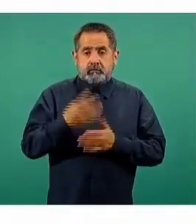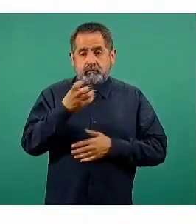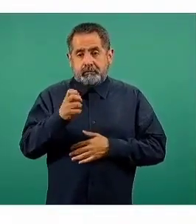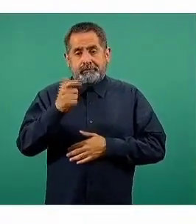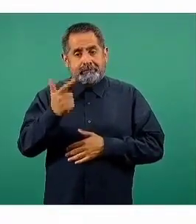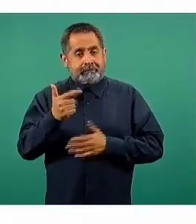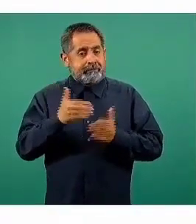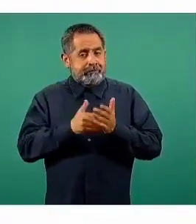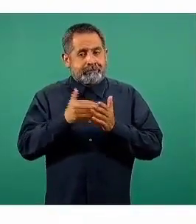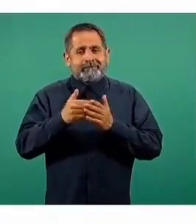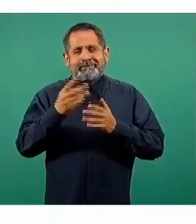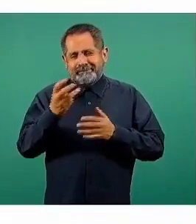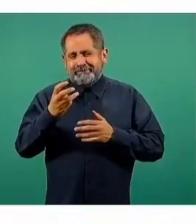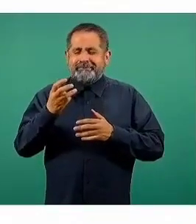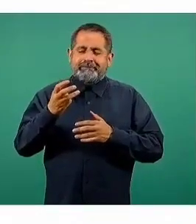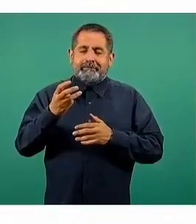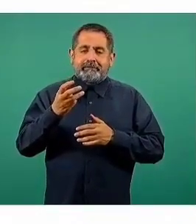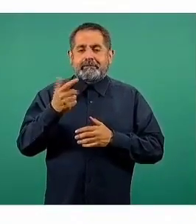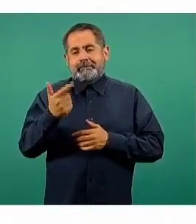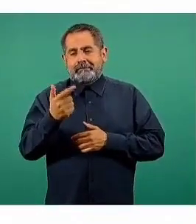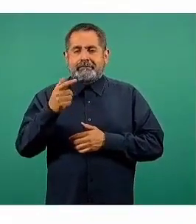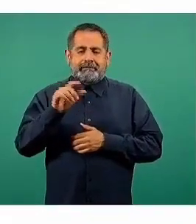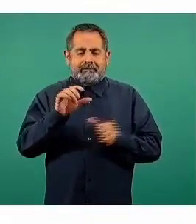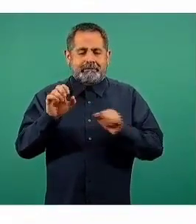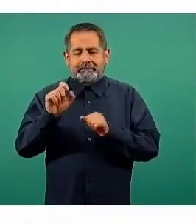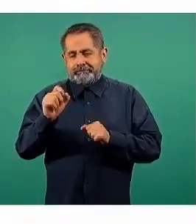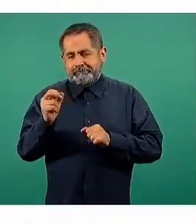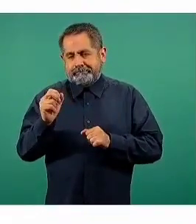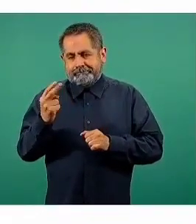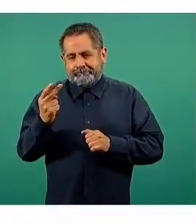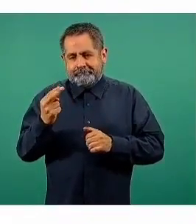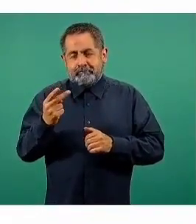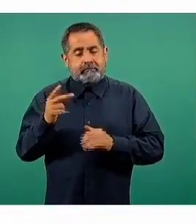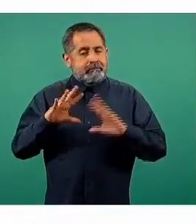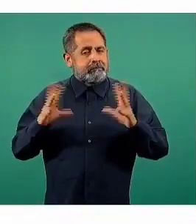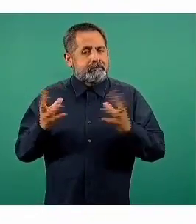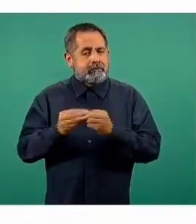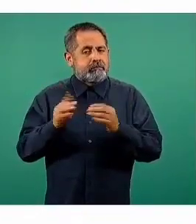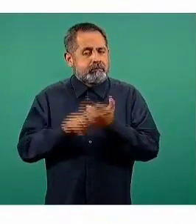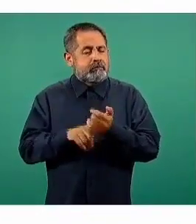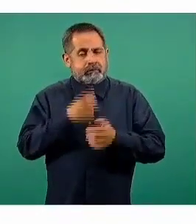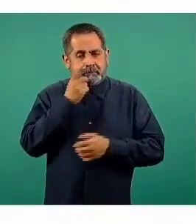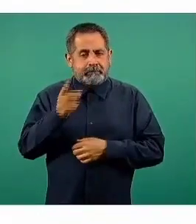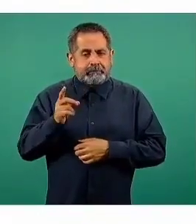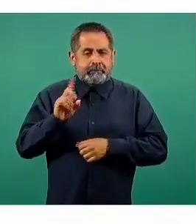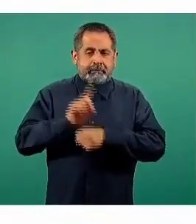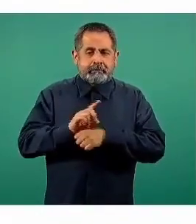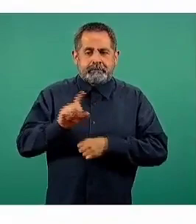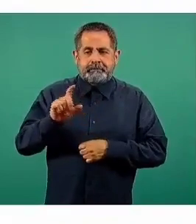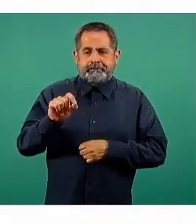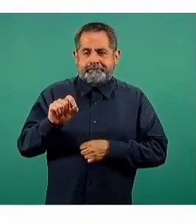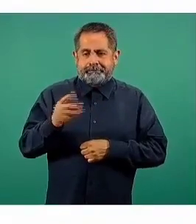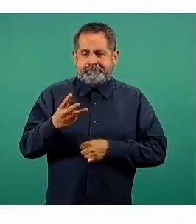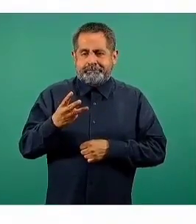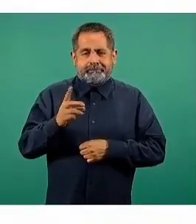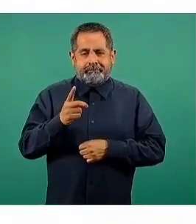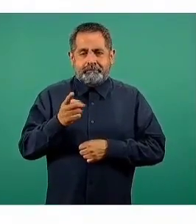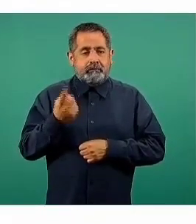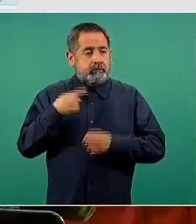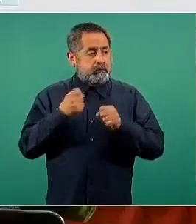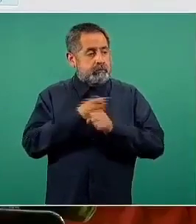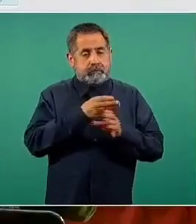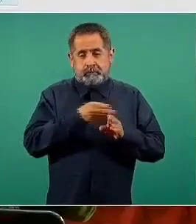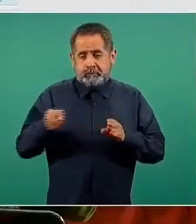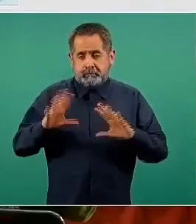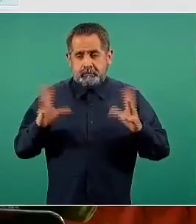12.407 dosis de vacuna que han sido aplicadas desde que empezó el programa el 23 de diciembre del año pasado.